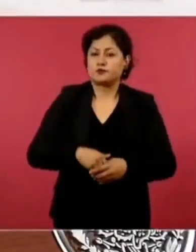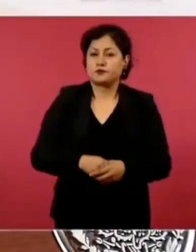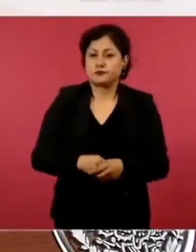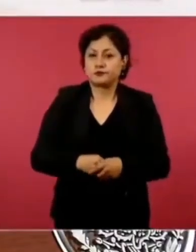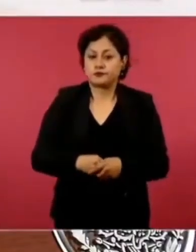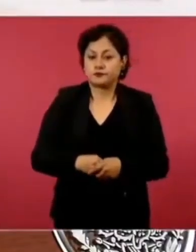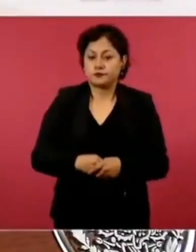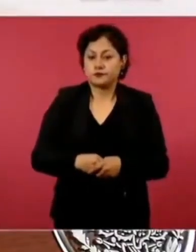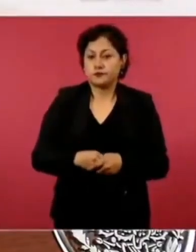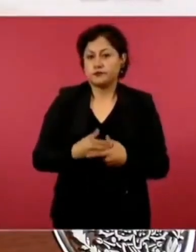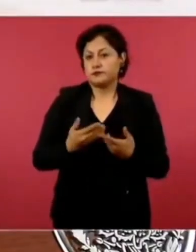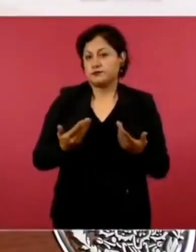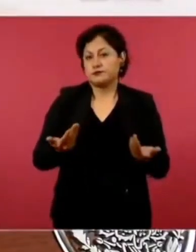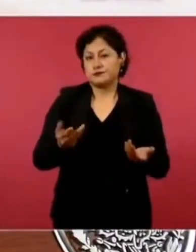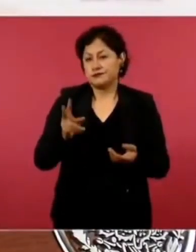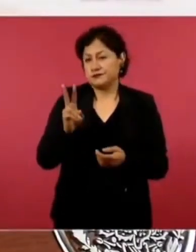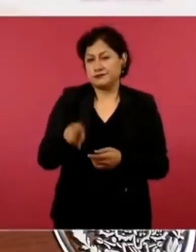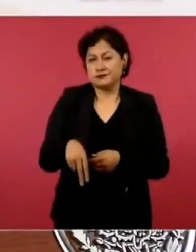Entonces,